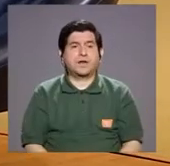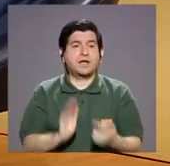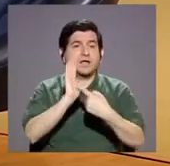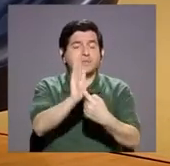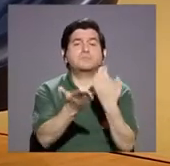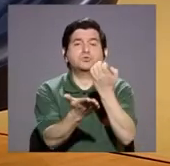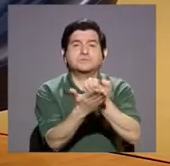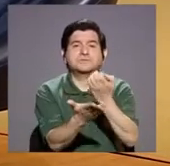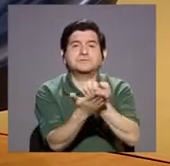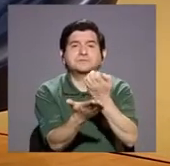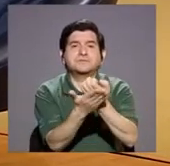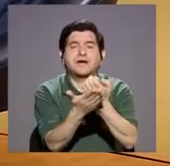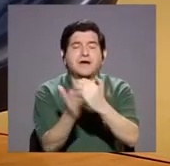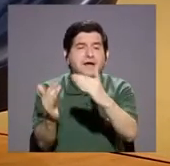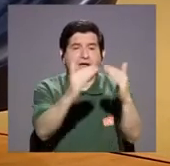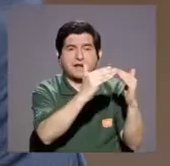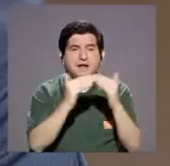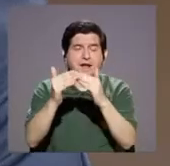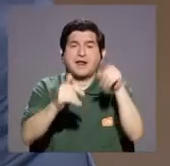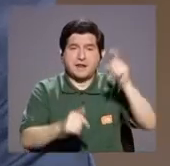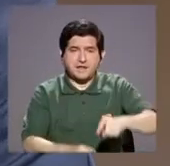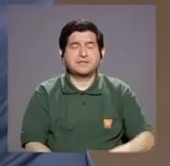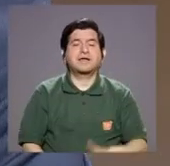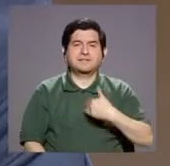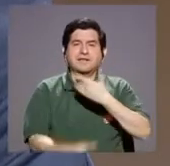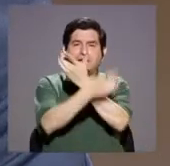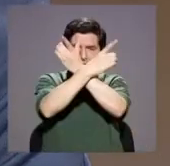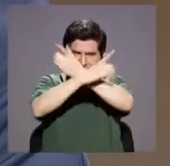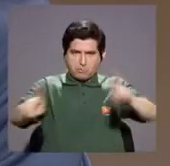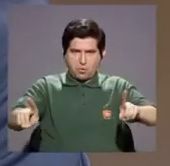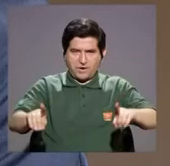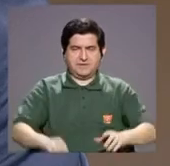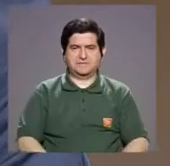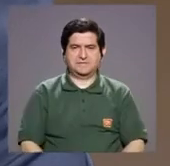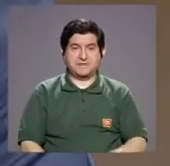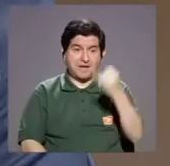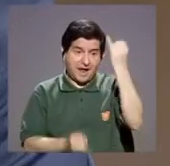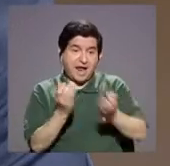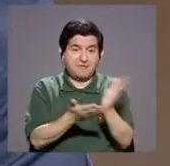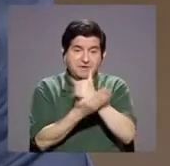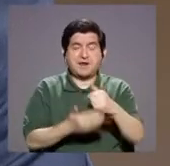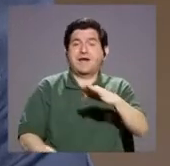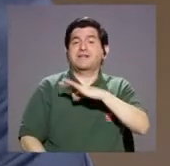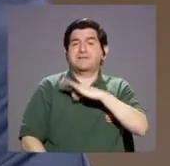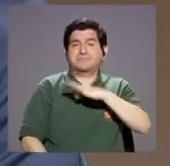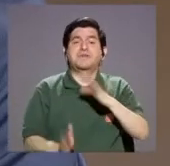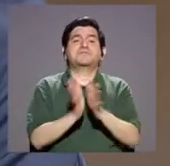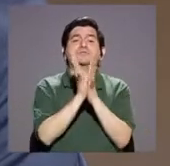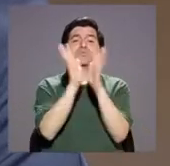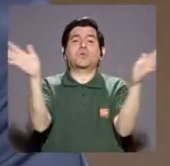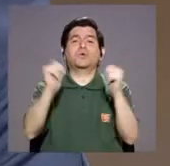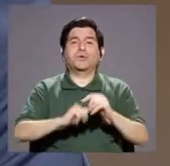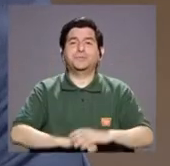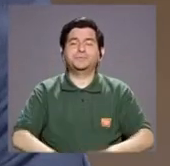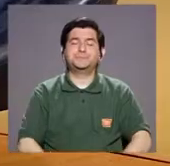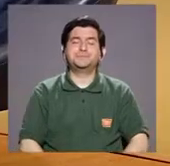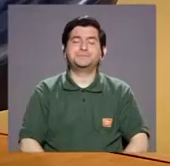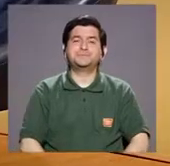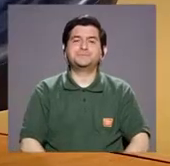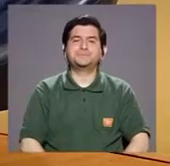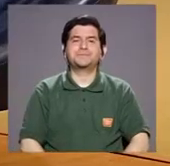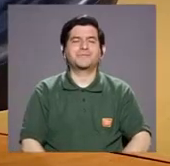la economía a una ciudadanía que necesita democracia que al final es parte del bienestar público pues